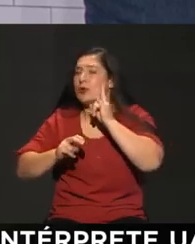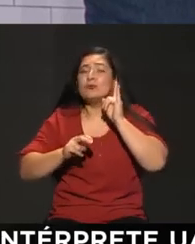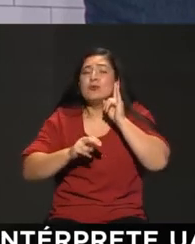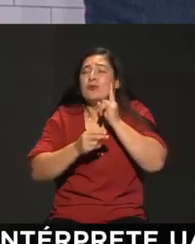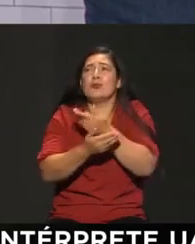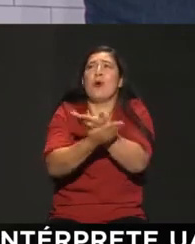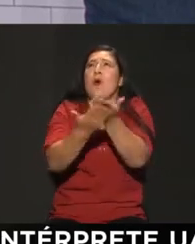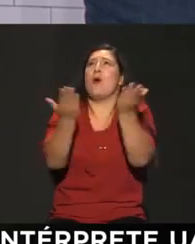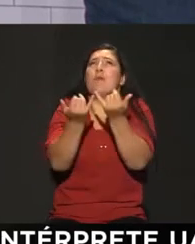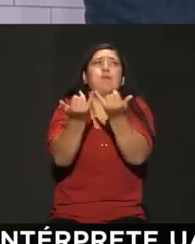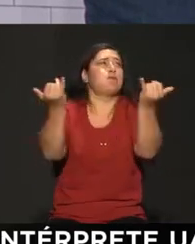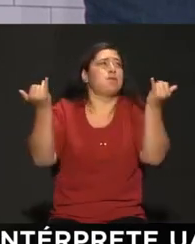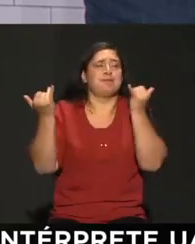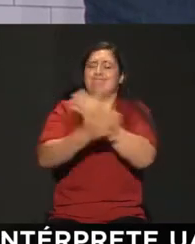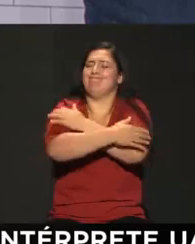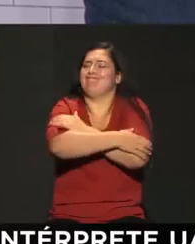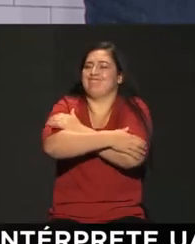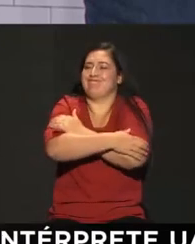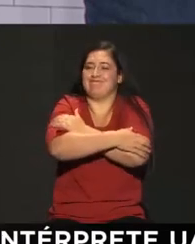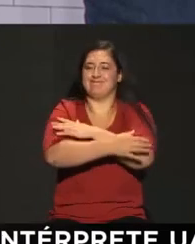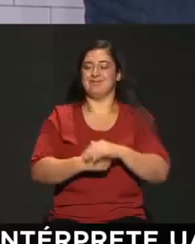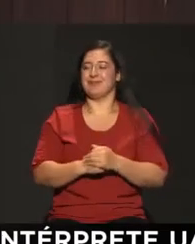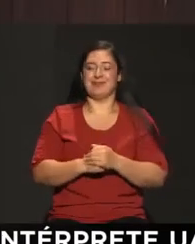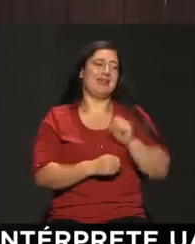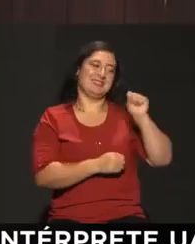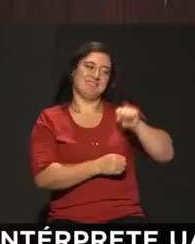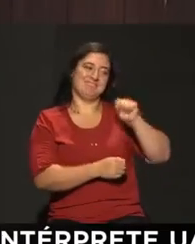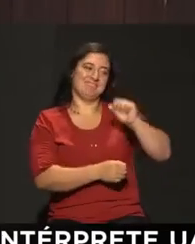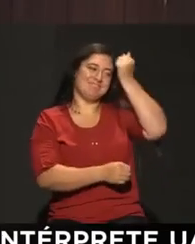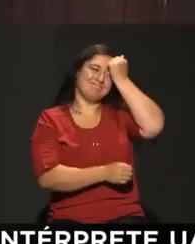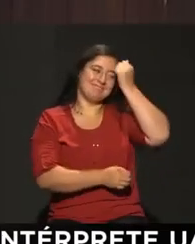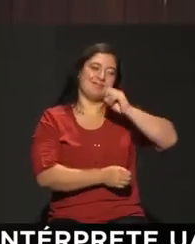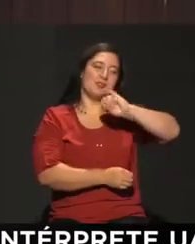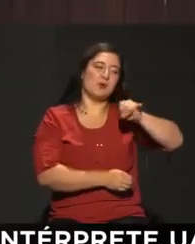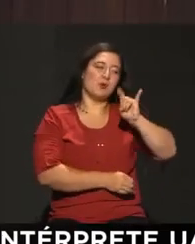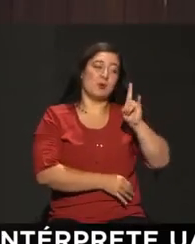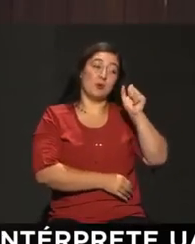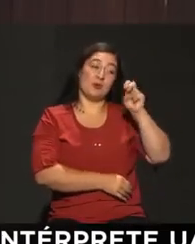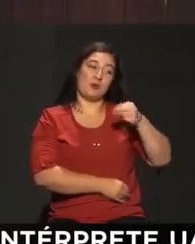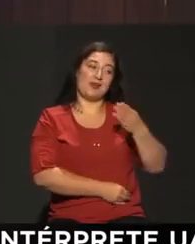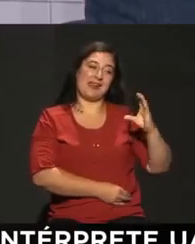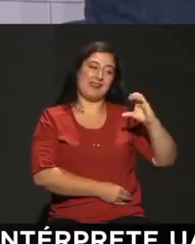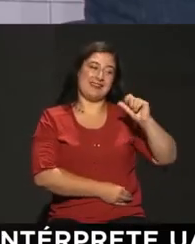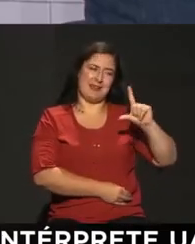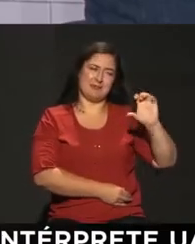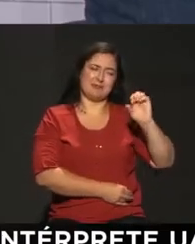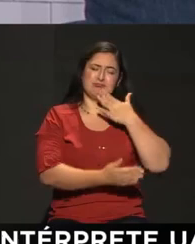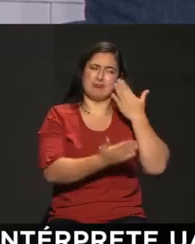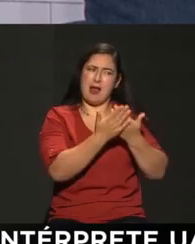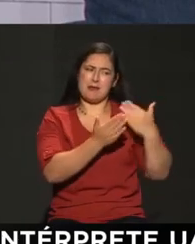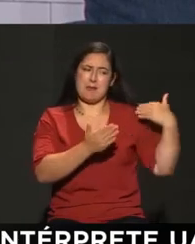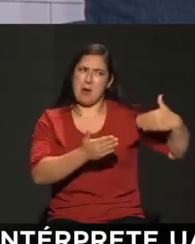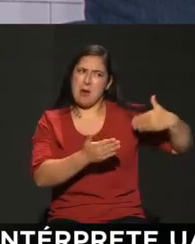en todas partes. Un abrazo grande. Así es, profesor Juan Calle, para usted muchas gracias por acompañarnos durante estas